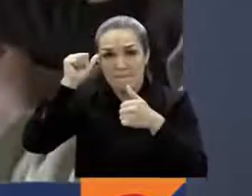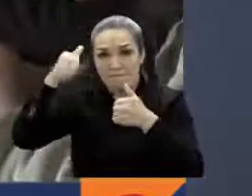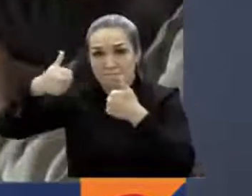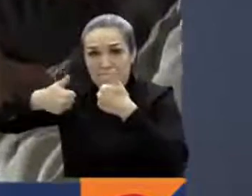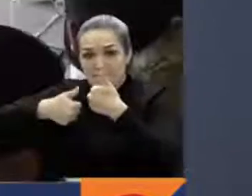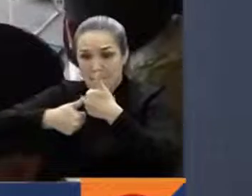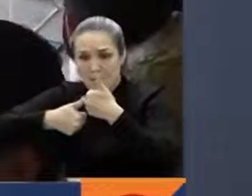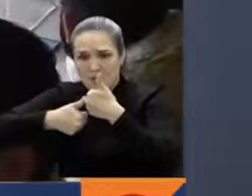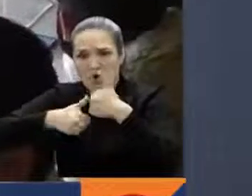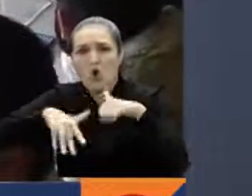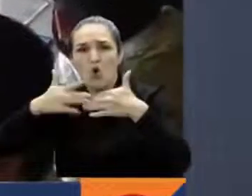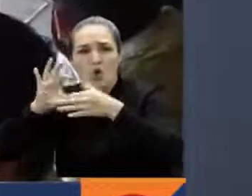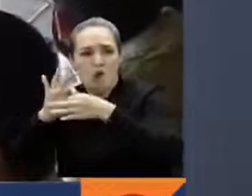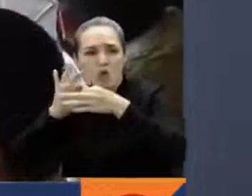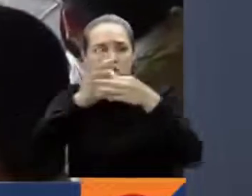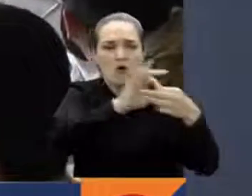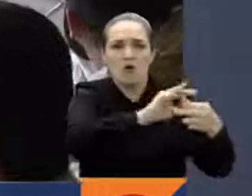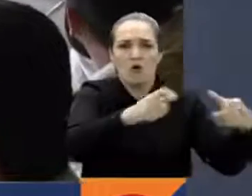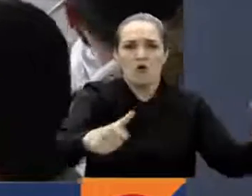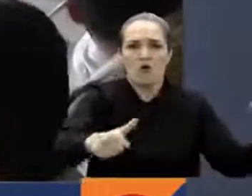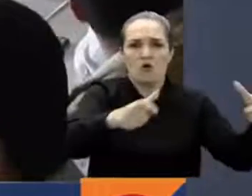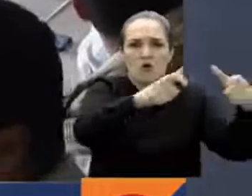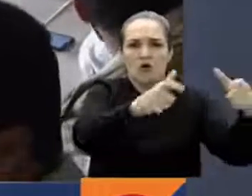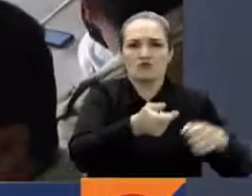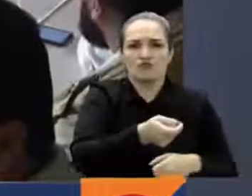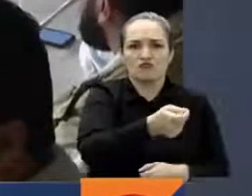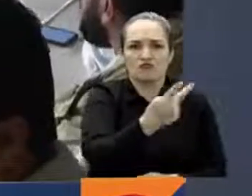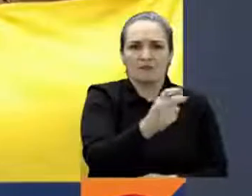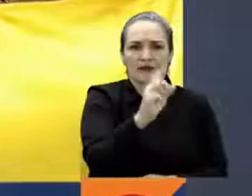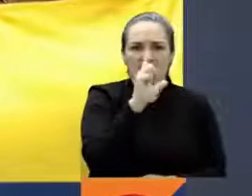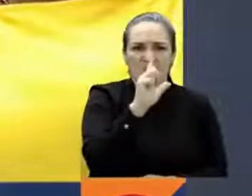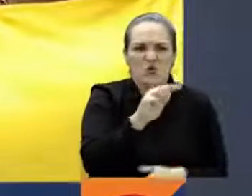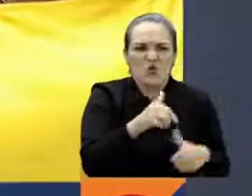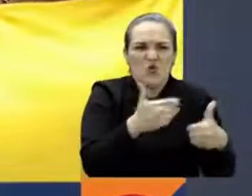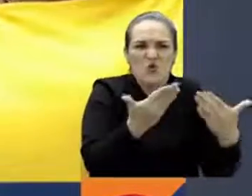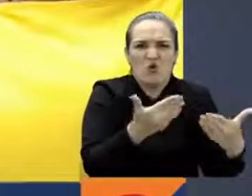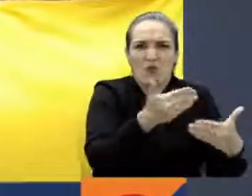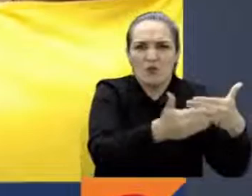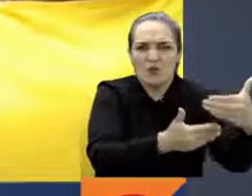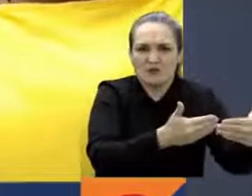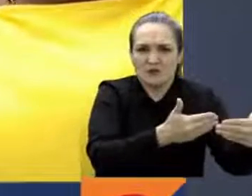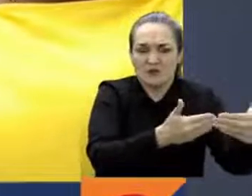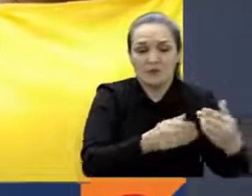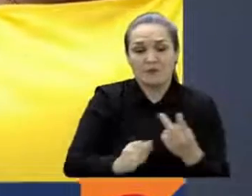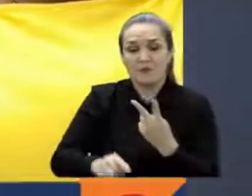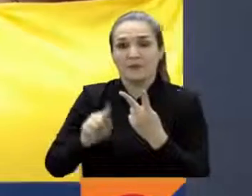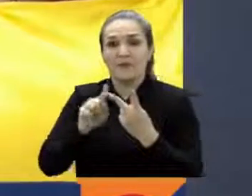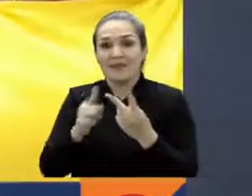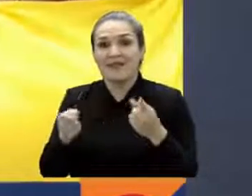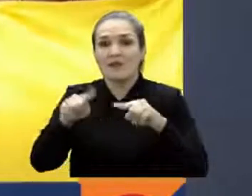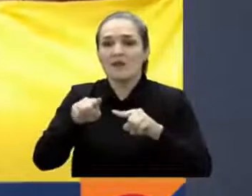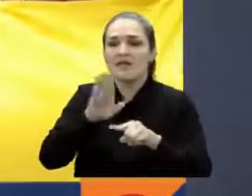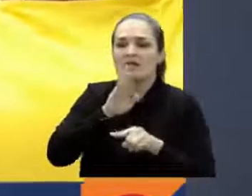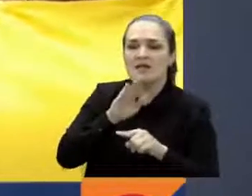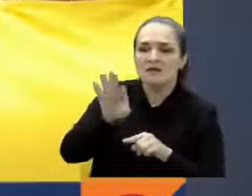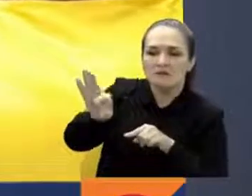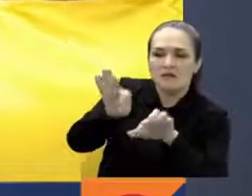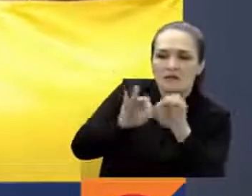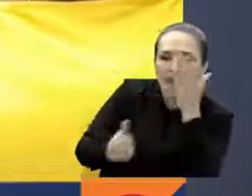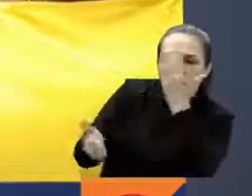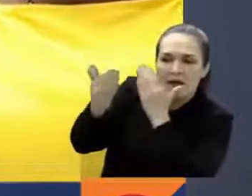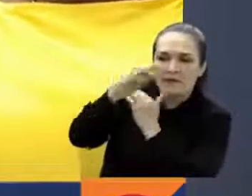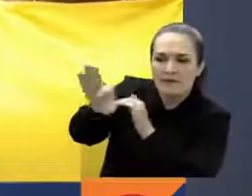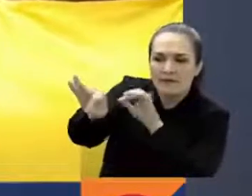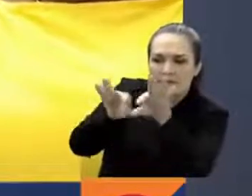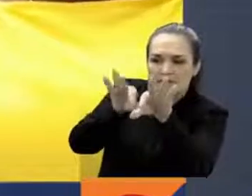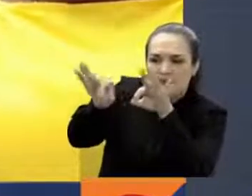el Congreso de la República, que será instalado el próximo 20 de julio, pero también para que se vaya estudiando los nombres de las personas que